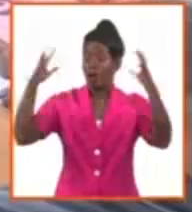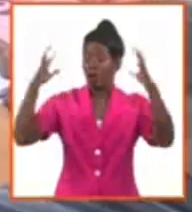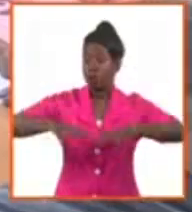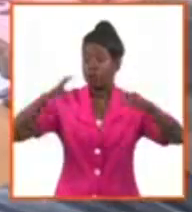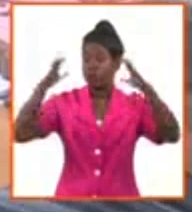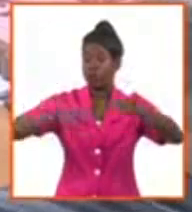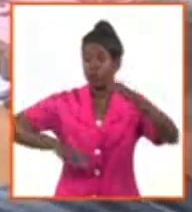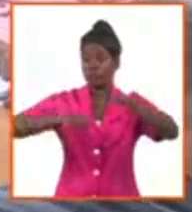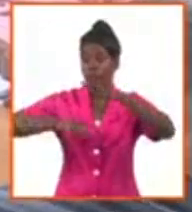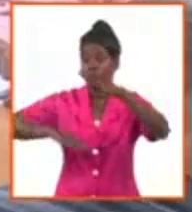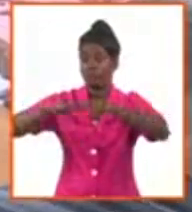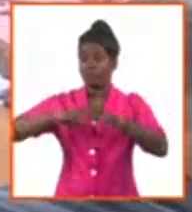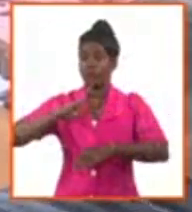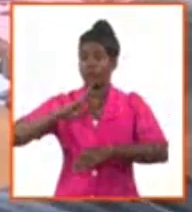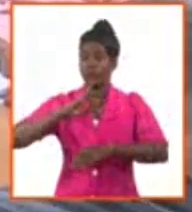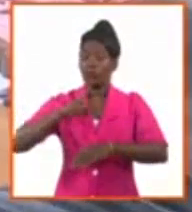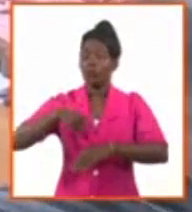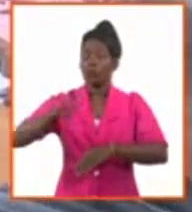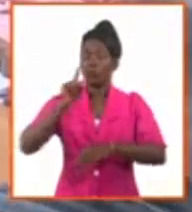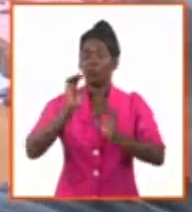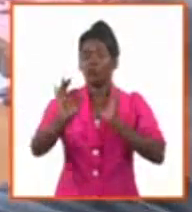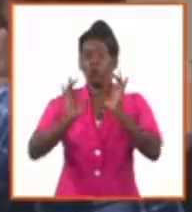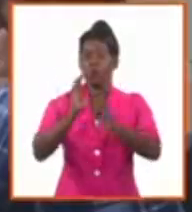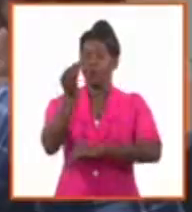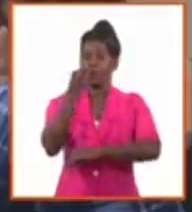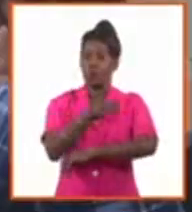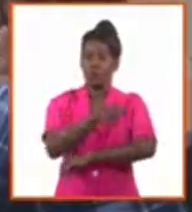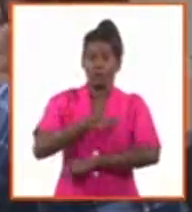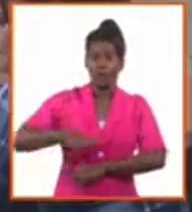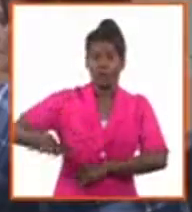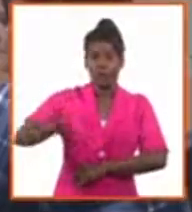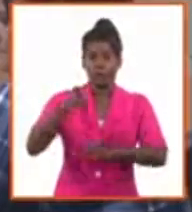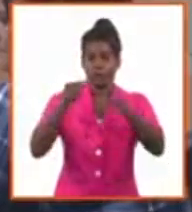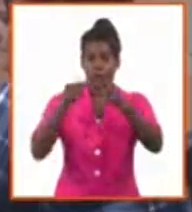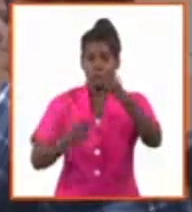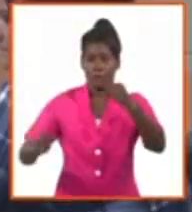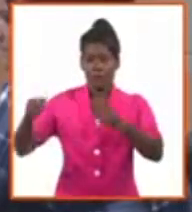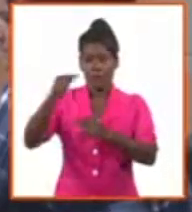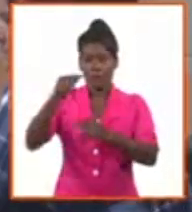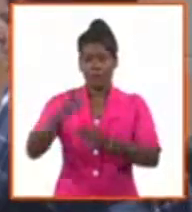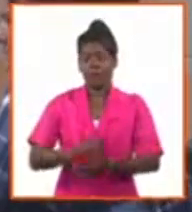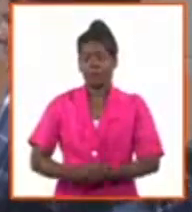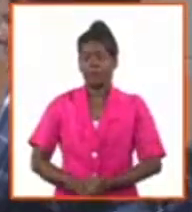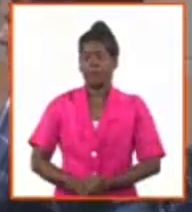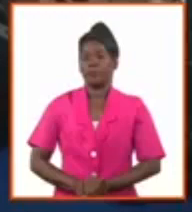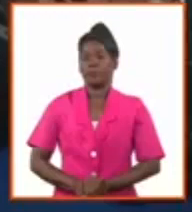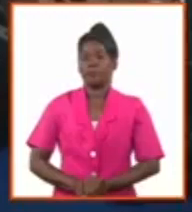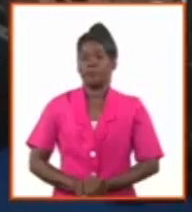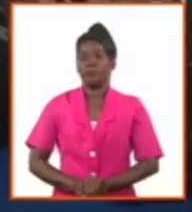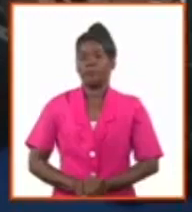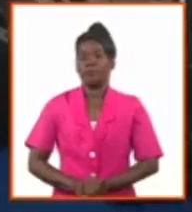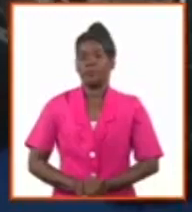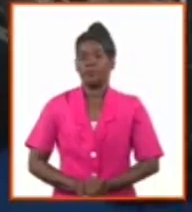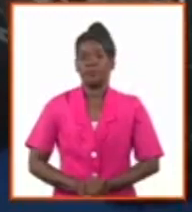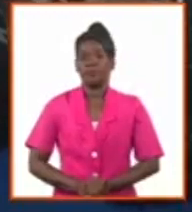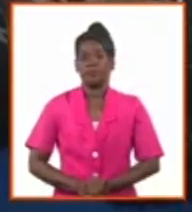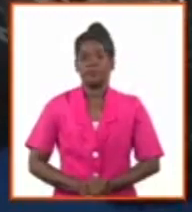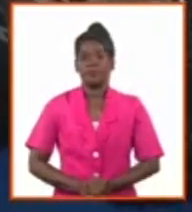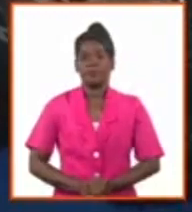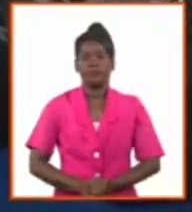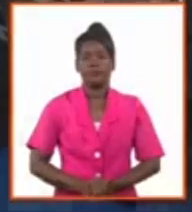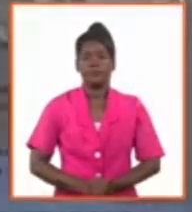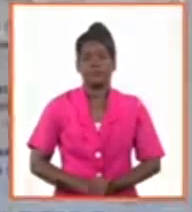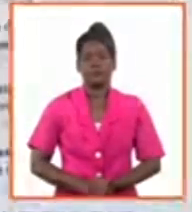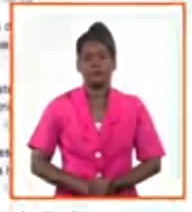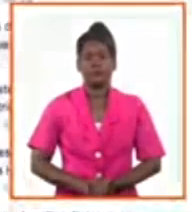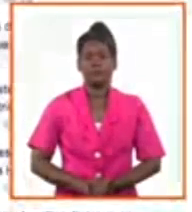superar los 200 milímetros en diferentes localidades. Desde Pinar del Río, Alina López Ochoa y Fátima Rivera Amador, Sistema Informativo